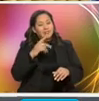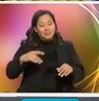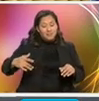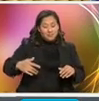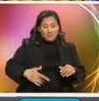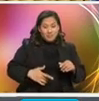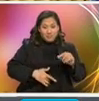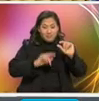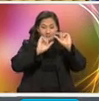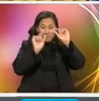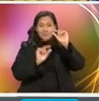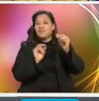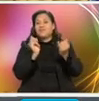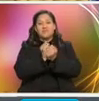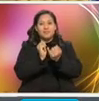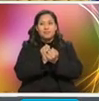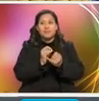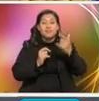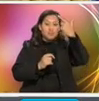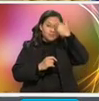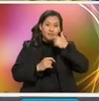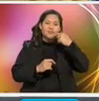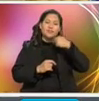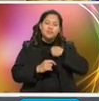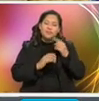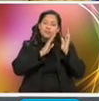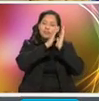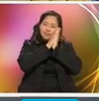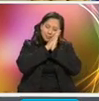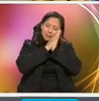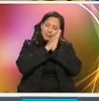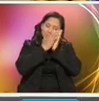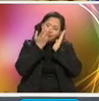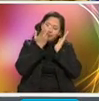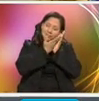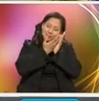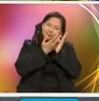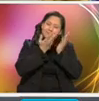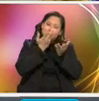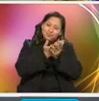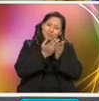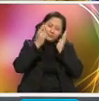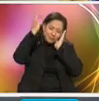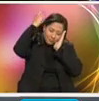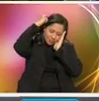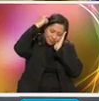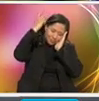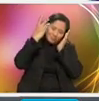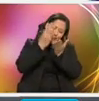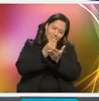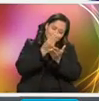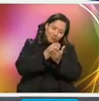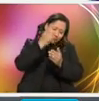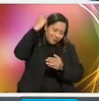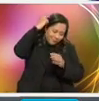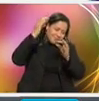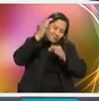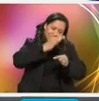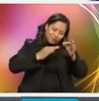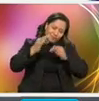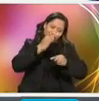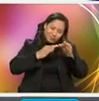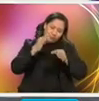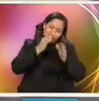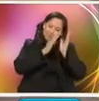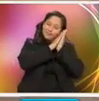intestinos. Entonces, en la noche nosotros reparamos nuestro cerebro, generamos neuronas y por lo tanto, entonces,